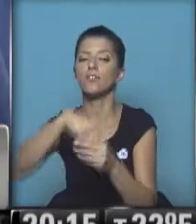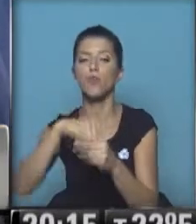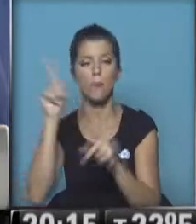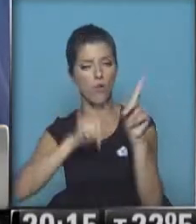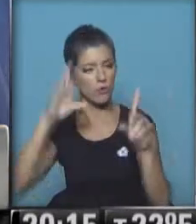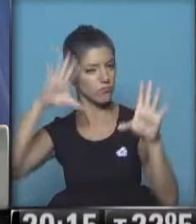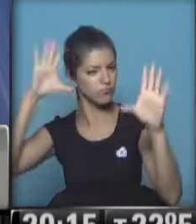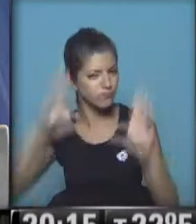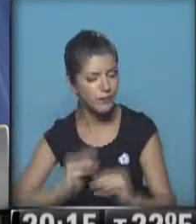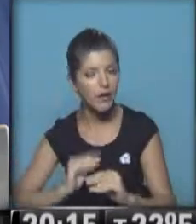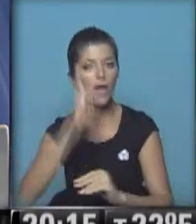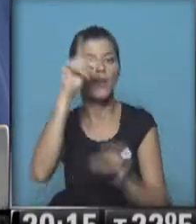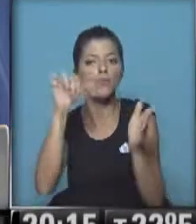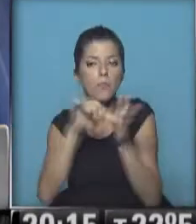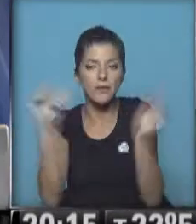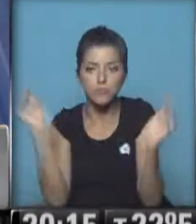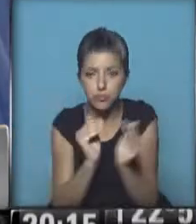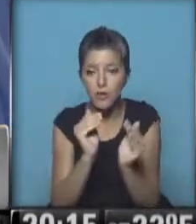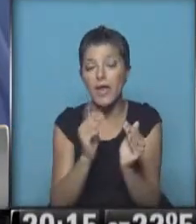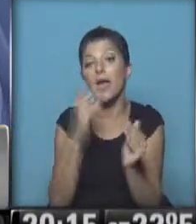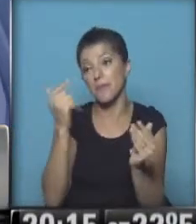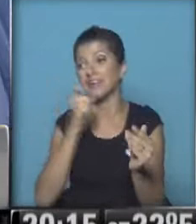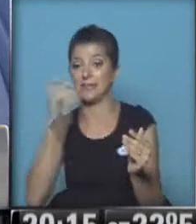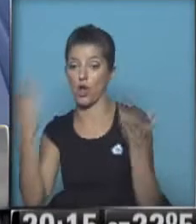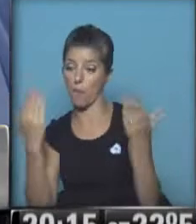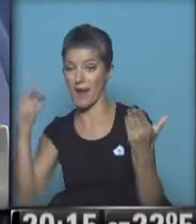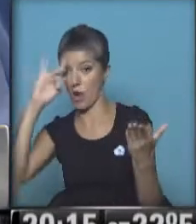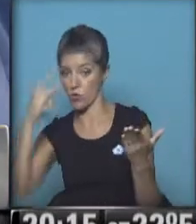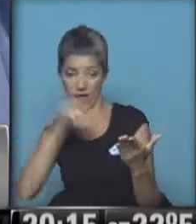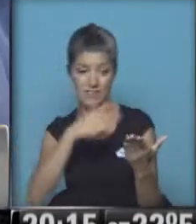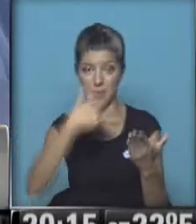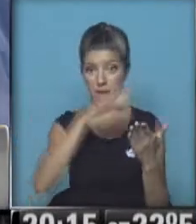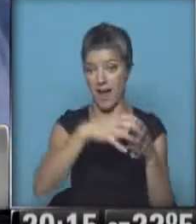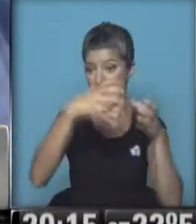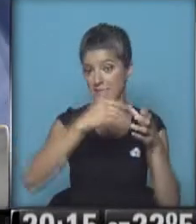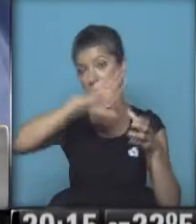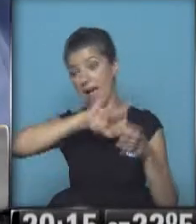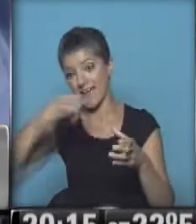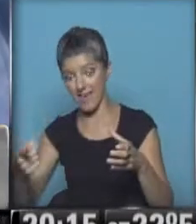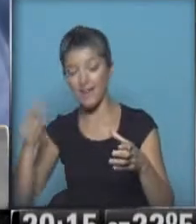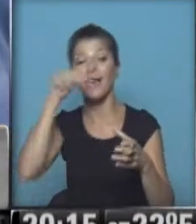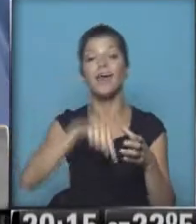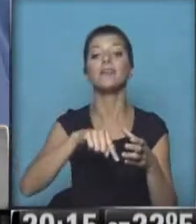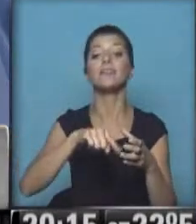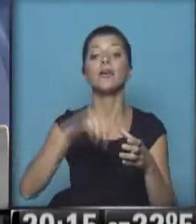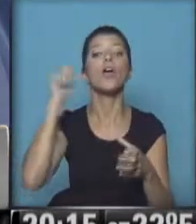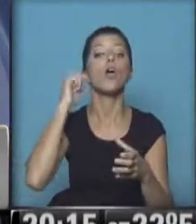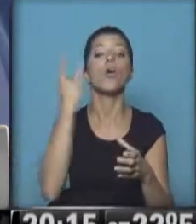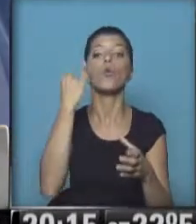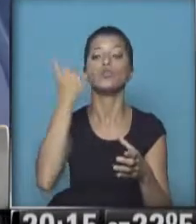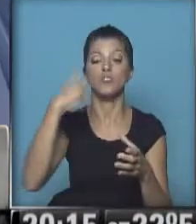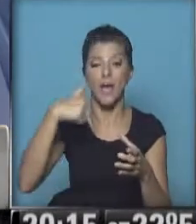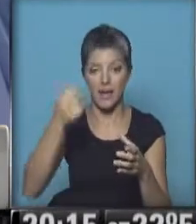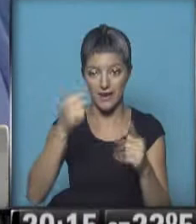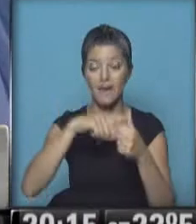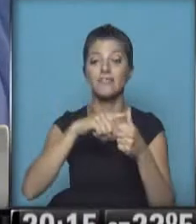olvidan, de que hay un pequeño país, en realidad más grande que el Uruguay, que se llama Guyana, que está en el norte de América del Sur, que forma parte, por